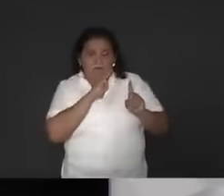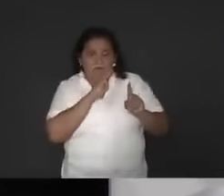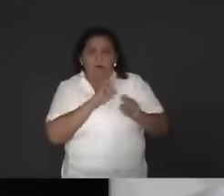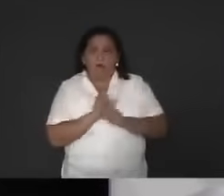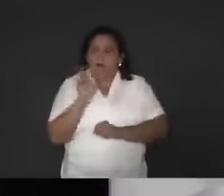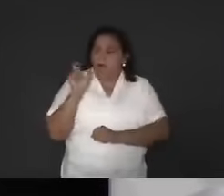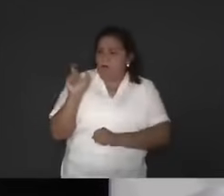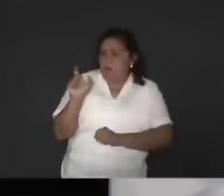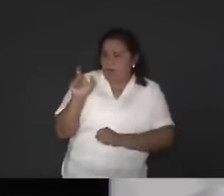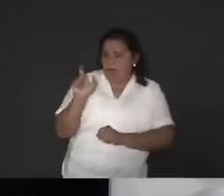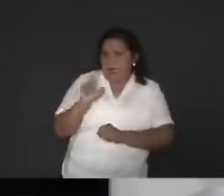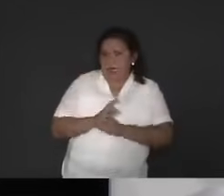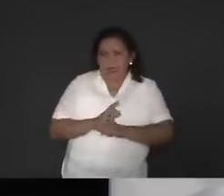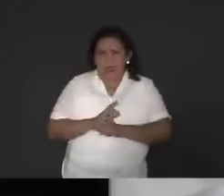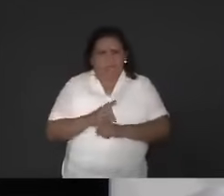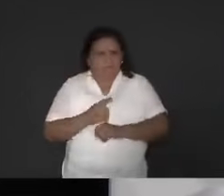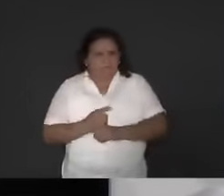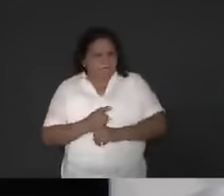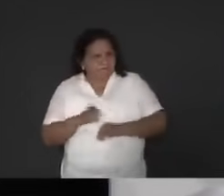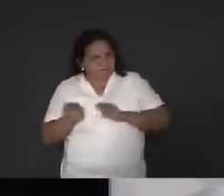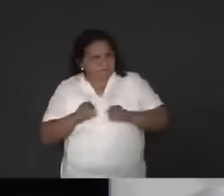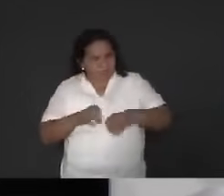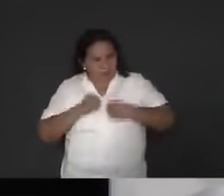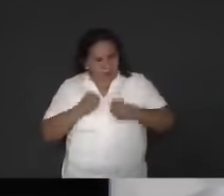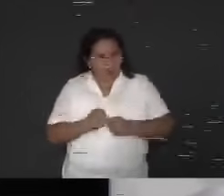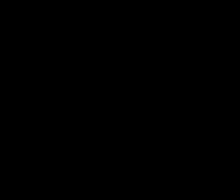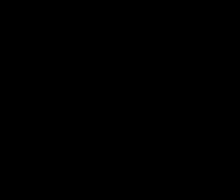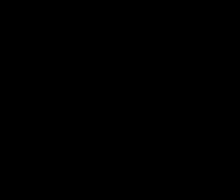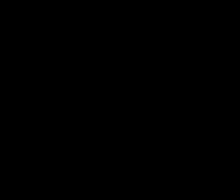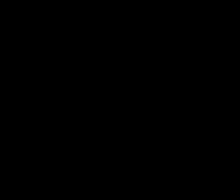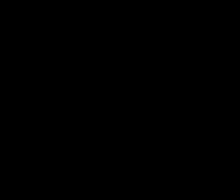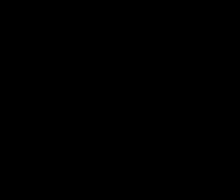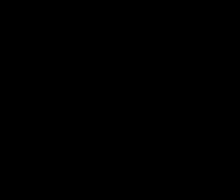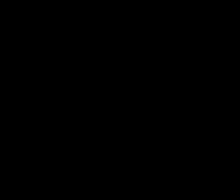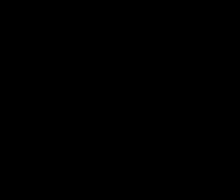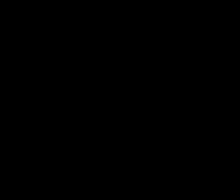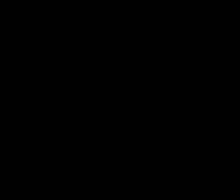Mujeres Guerreras, para dar un apoyo trimestral de 3,000 pesos a las madres.